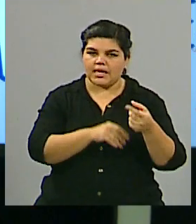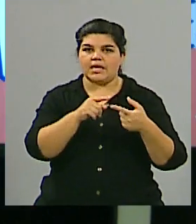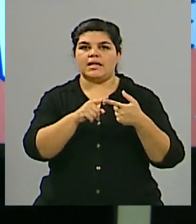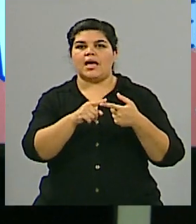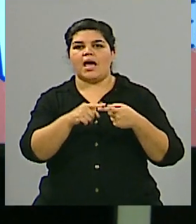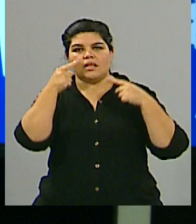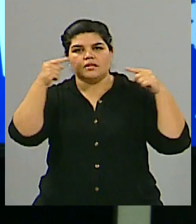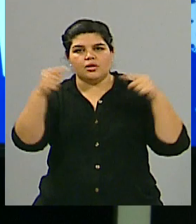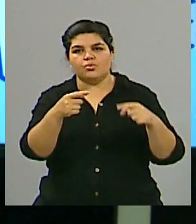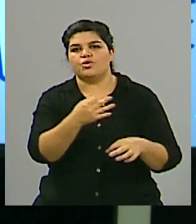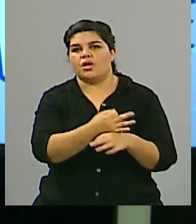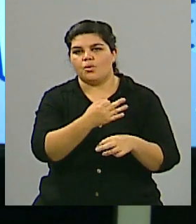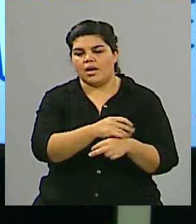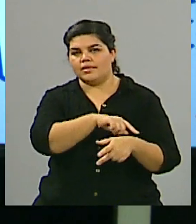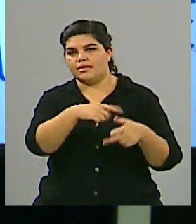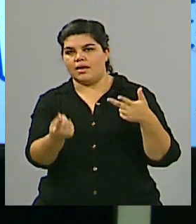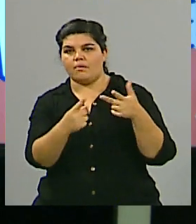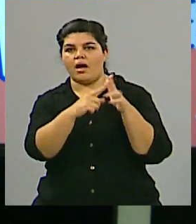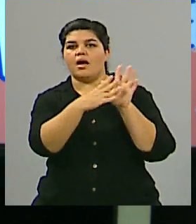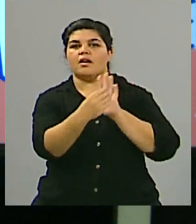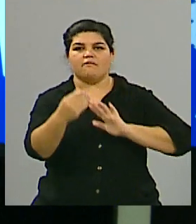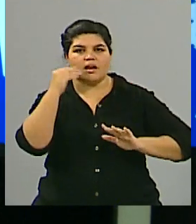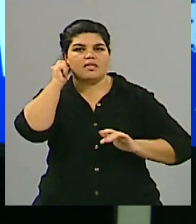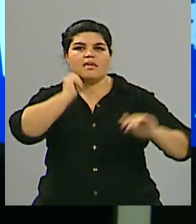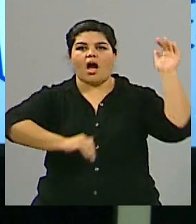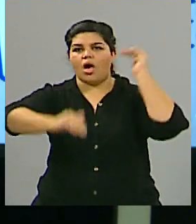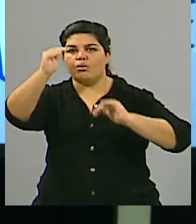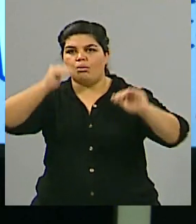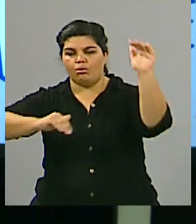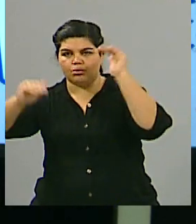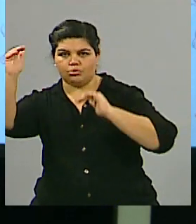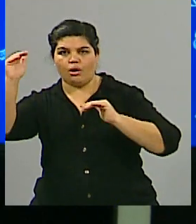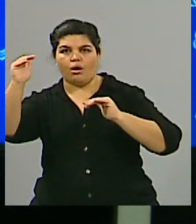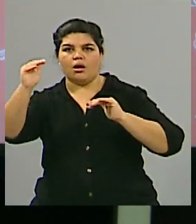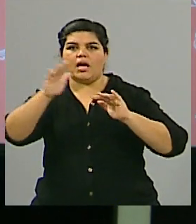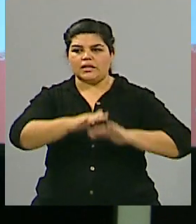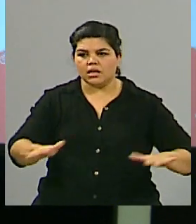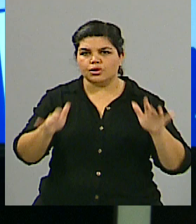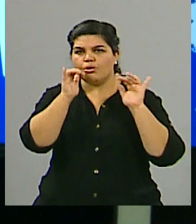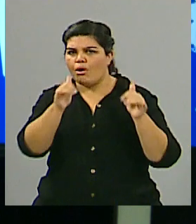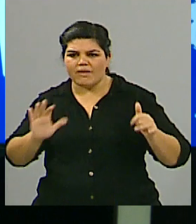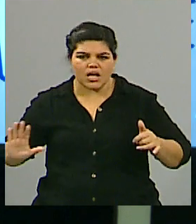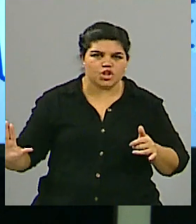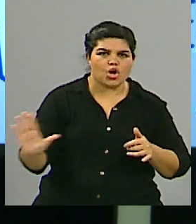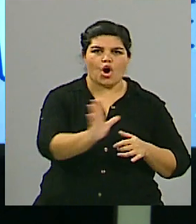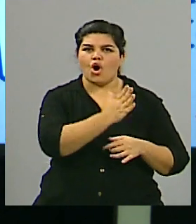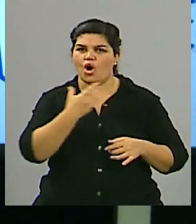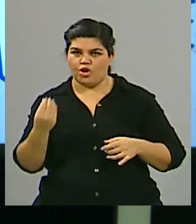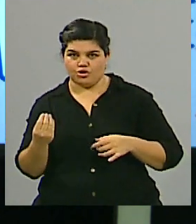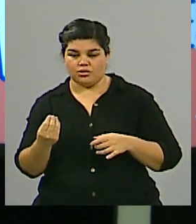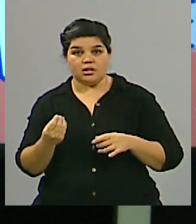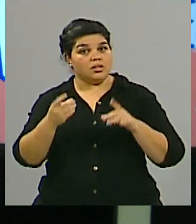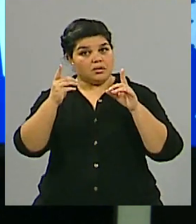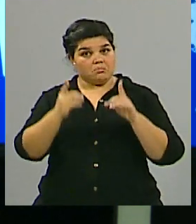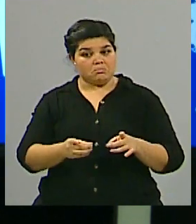institución educativa, los referentes adultos, bueno, todos estamos involucrados porque, bueno, es como se dijo por ahí, cosa de chicos que se